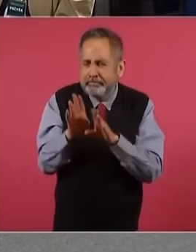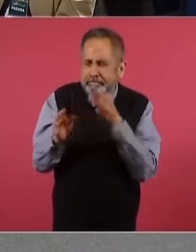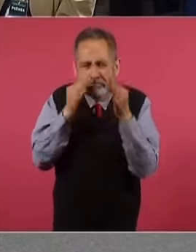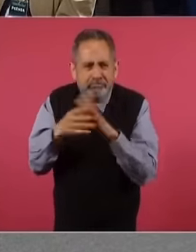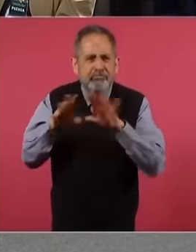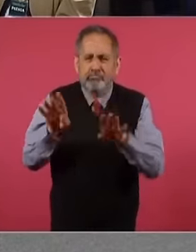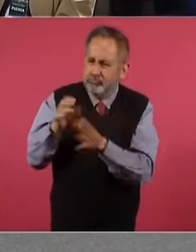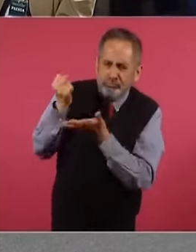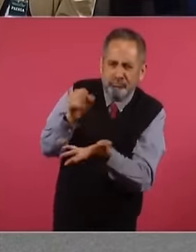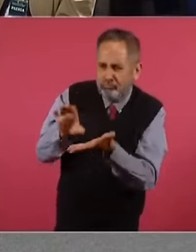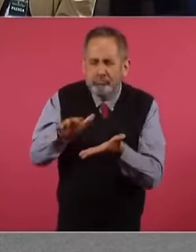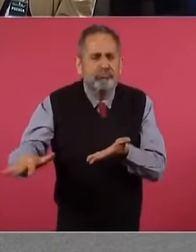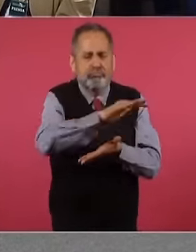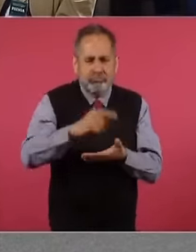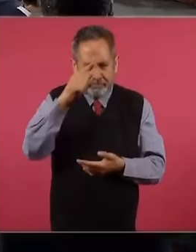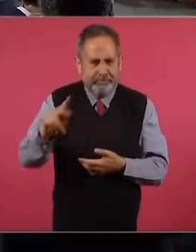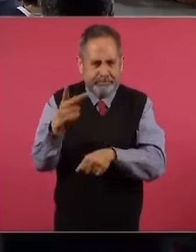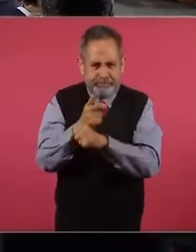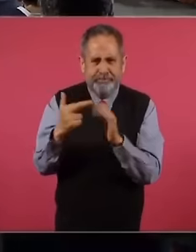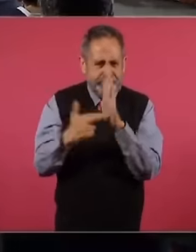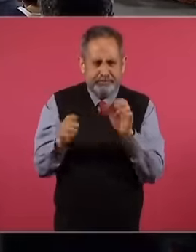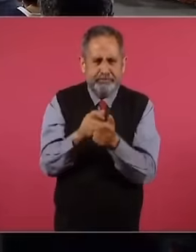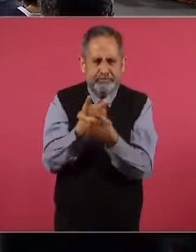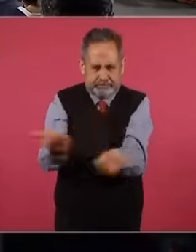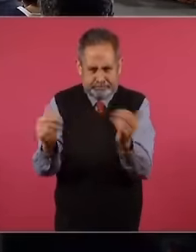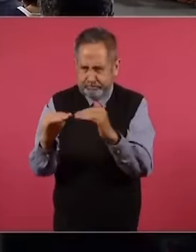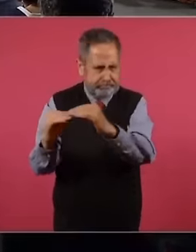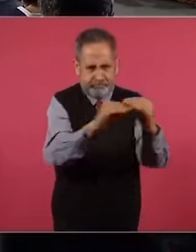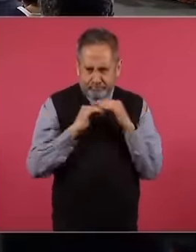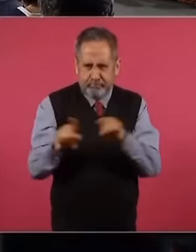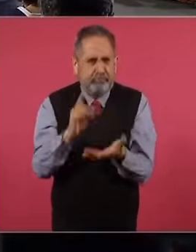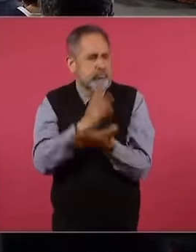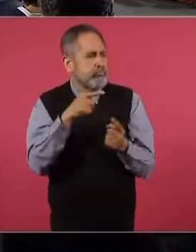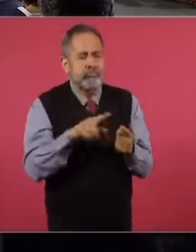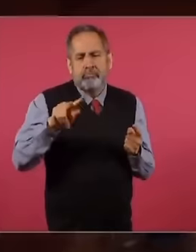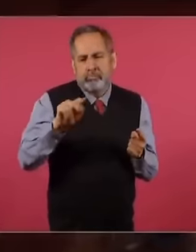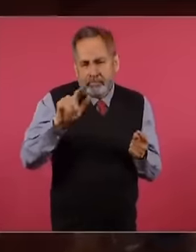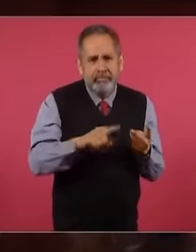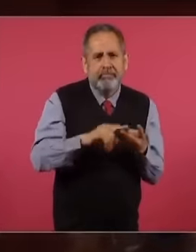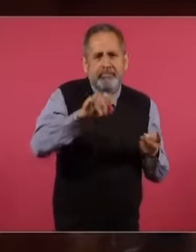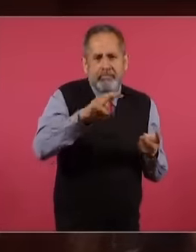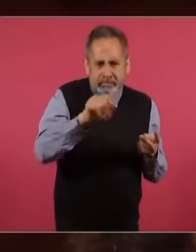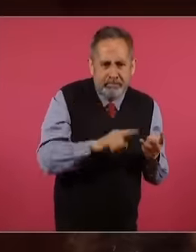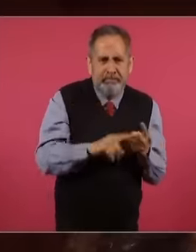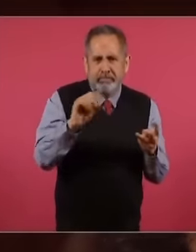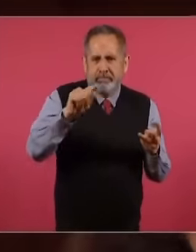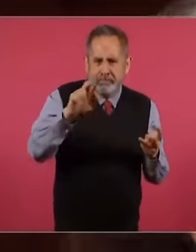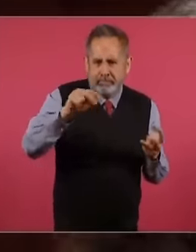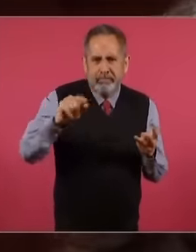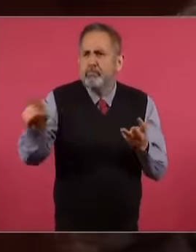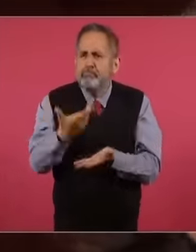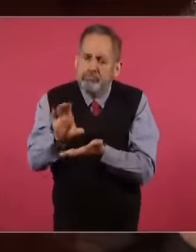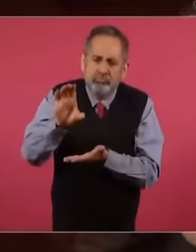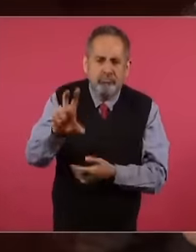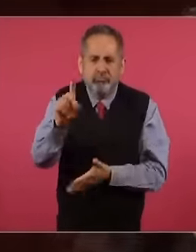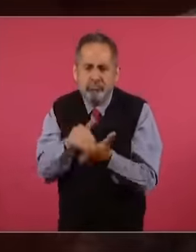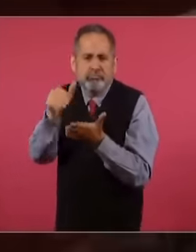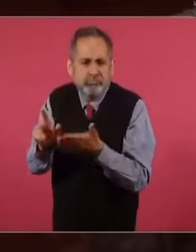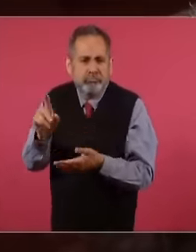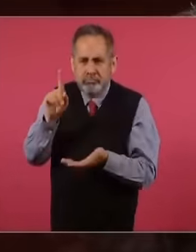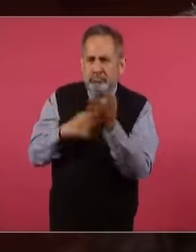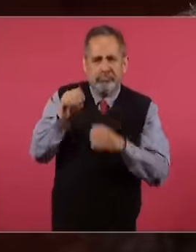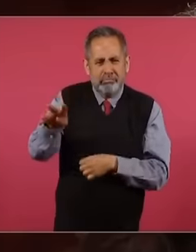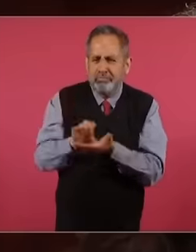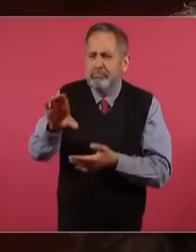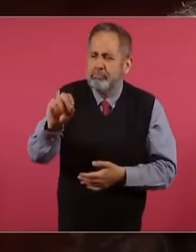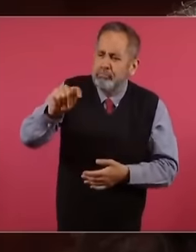forma de que el recurso público, por ejemplo, que la publicidad se regule y se reparta entre todos los medios, no solo entre Televisa y La Jornada y Contralínea. Me están diciendo que le dio usted 30 millones de pesos desde el 19